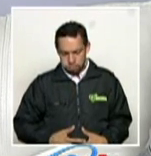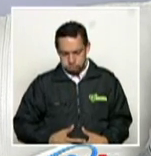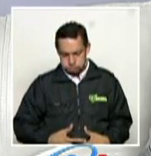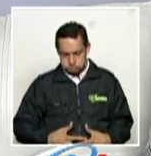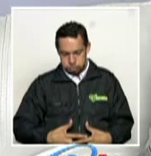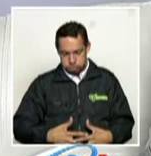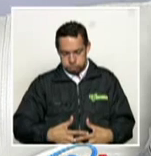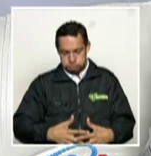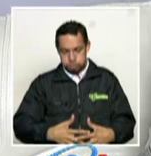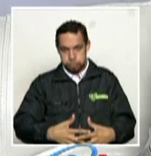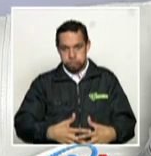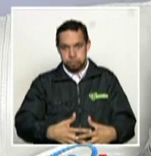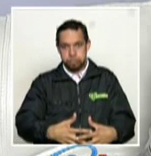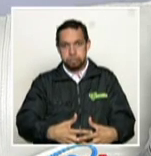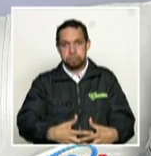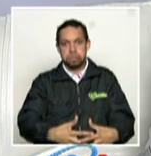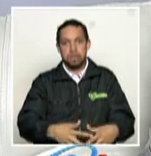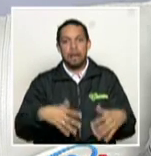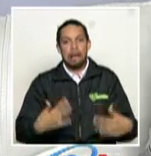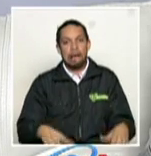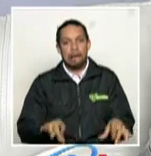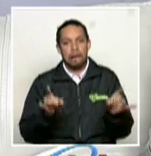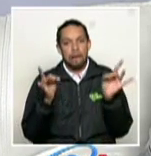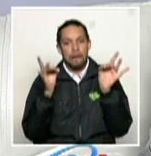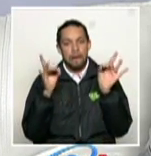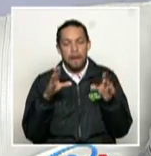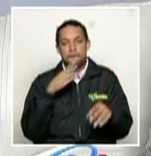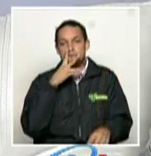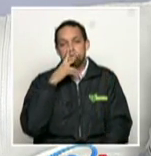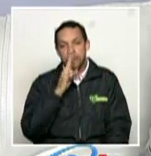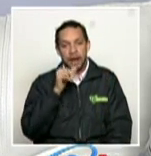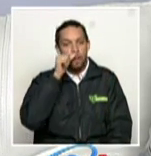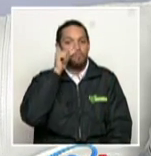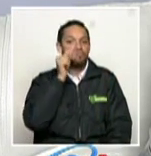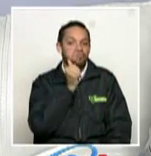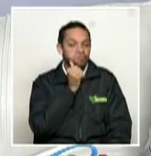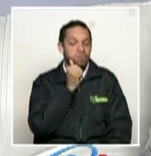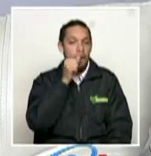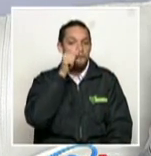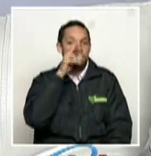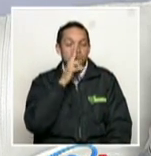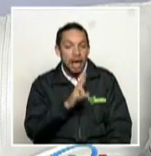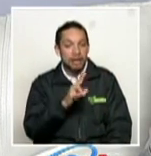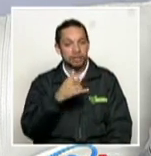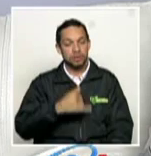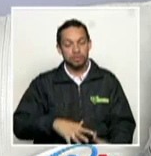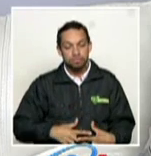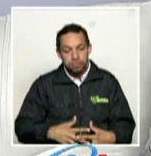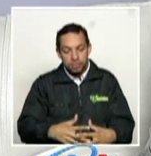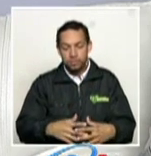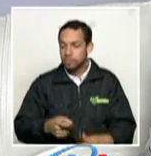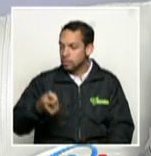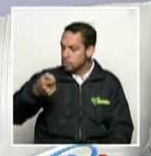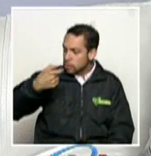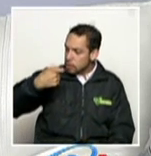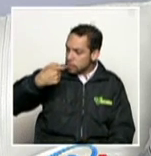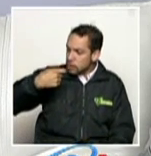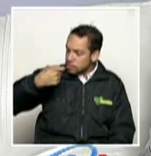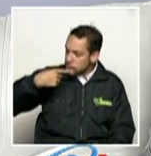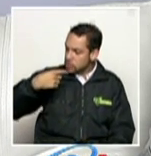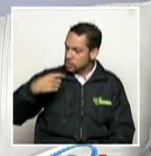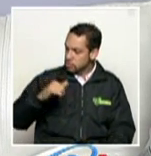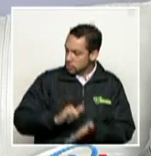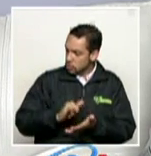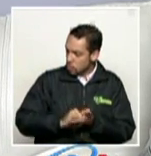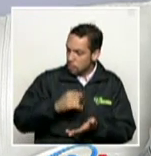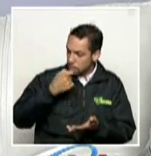grande, doctor. El volumen de mi estómago es muy grande, es como una mujer embarazada de unos 9 meses. ¿Y está tomando el medicamento de la tiroides?